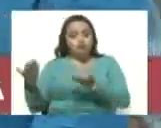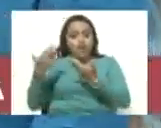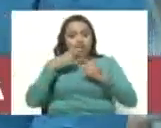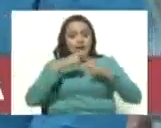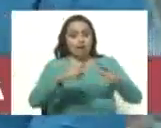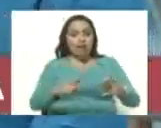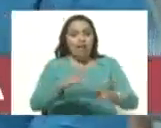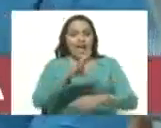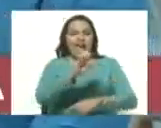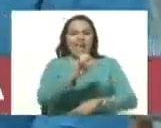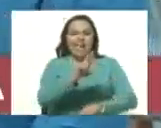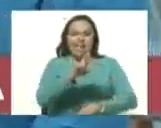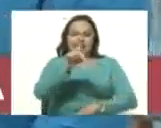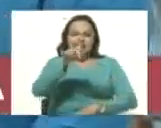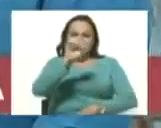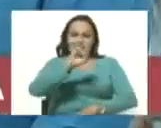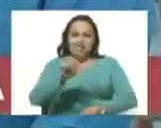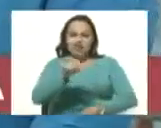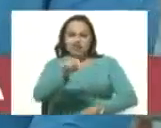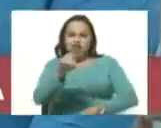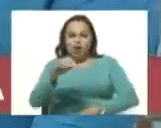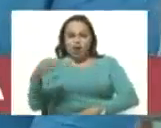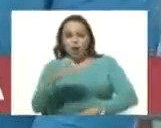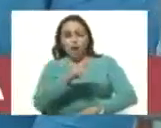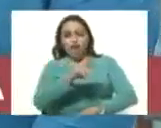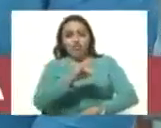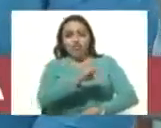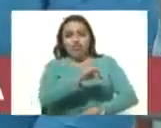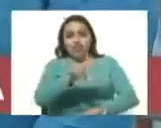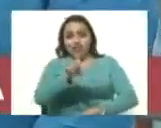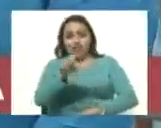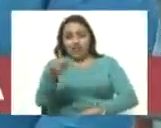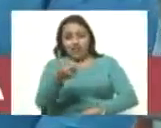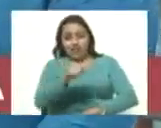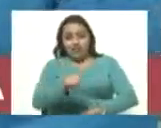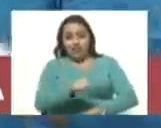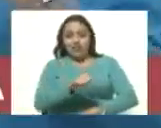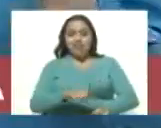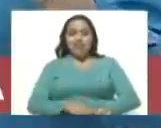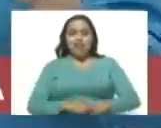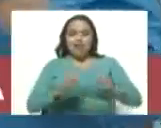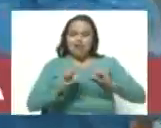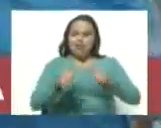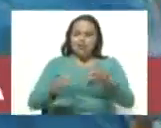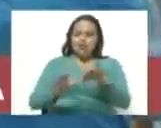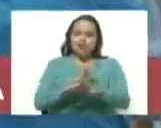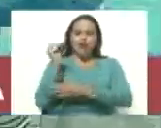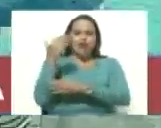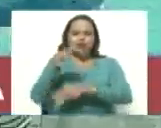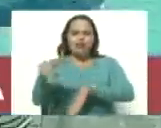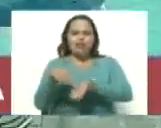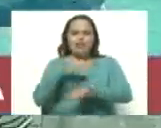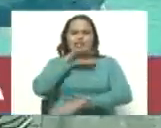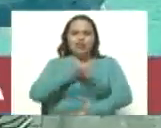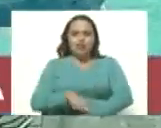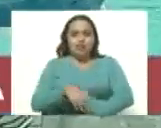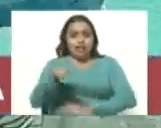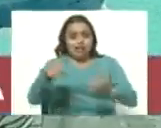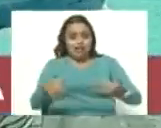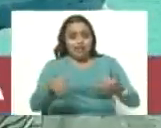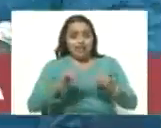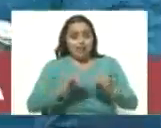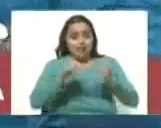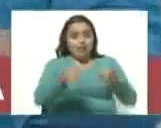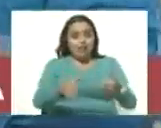nuestras preguntas en el marco del congreso nacional de historia que el día de hoy está comenzando en el estado de la guaira ya se puede ir ministro porque ya el equipo de